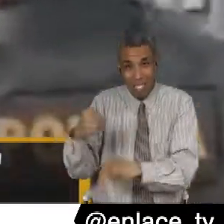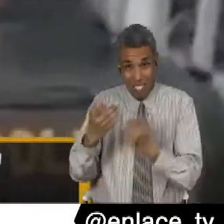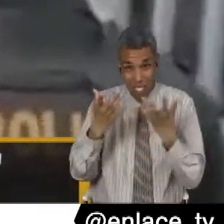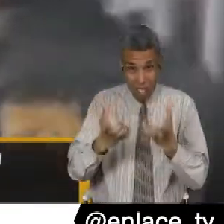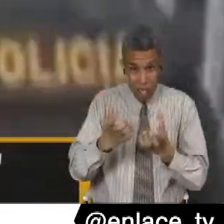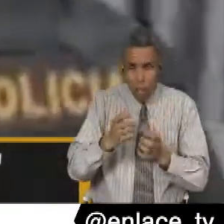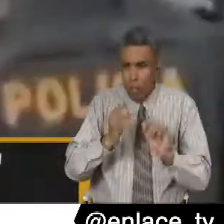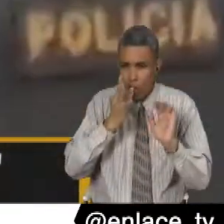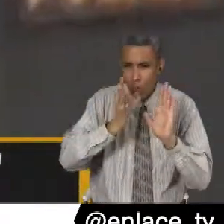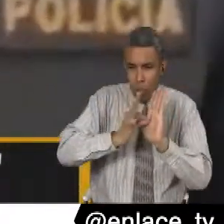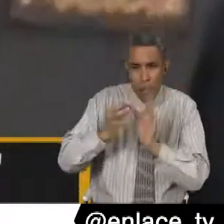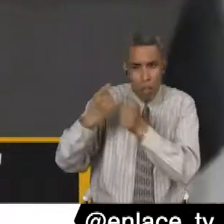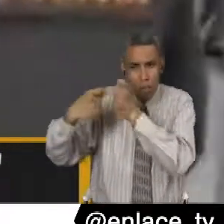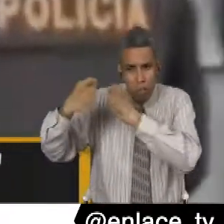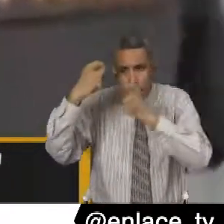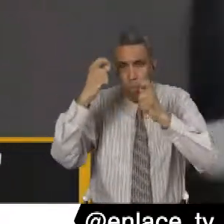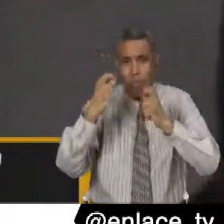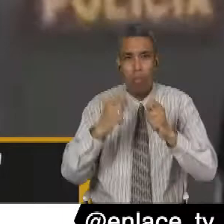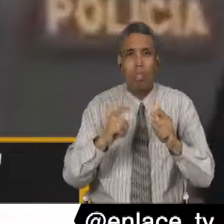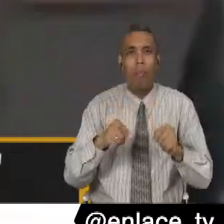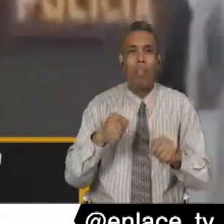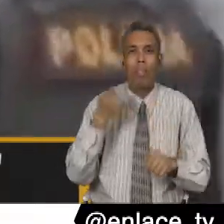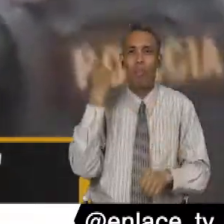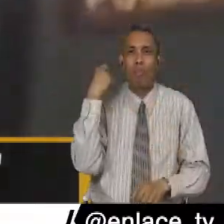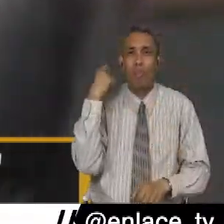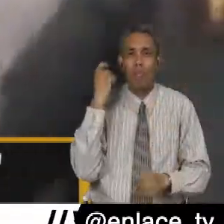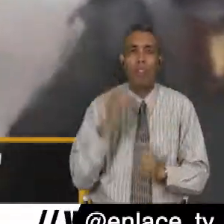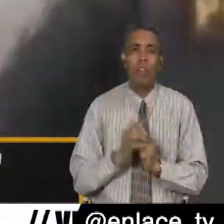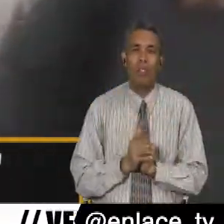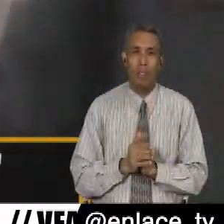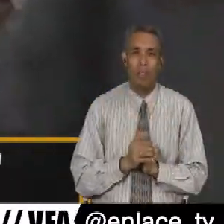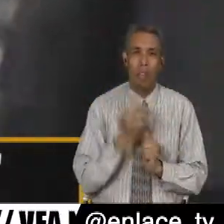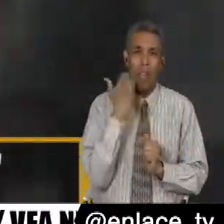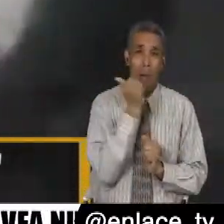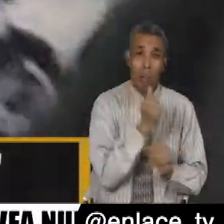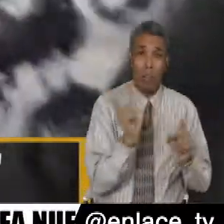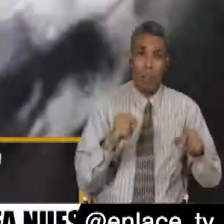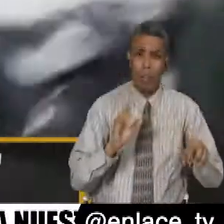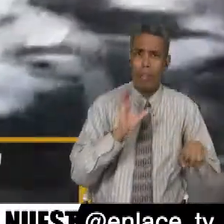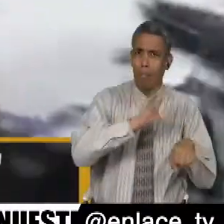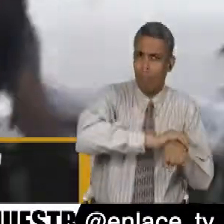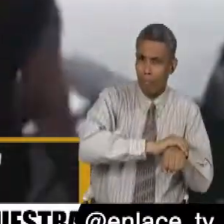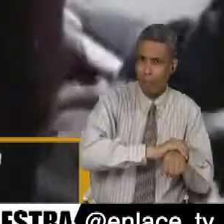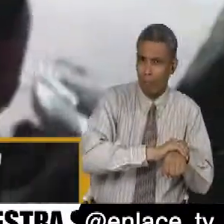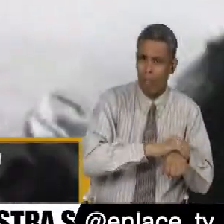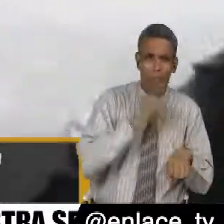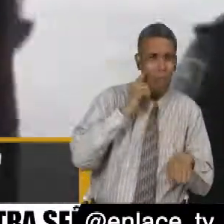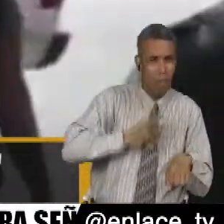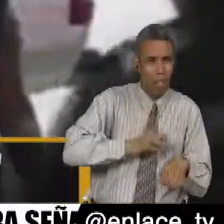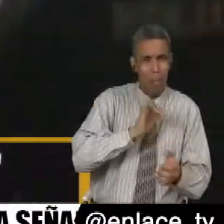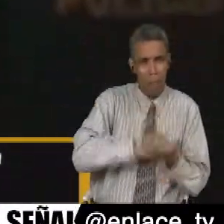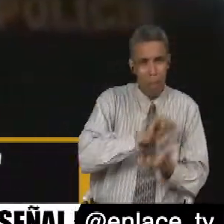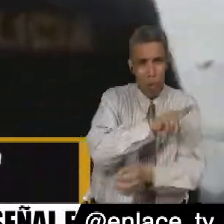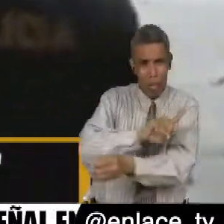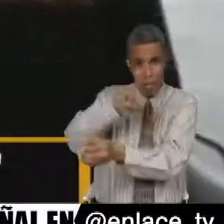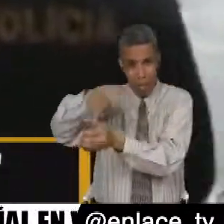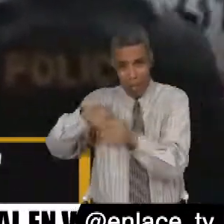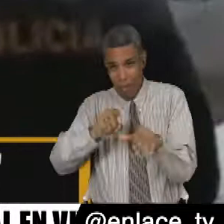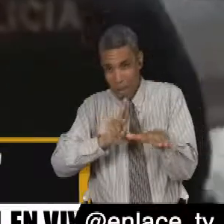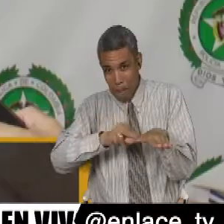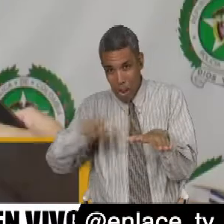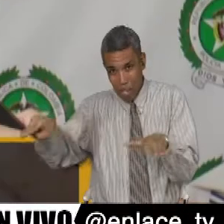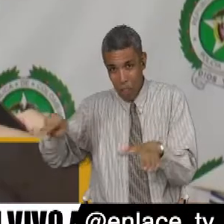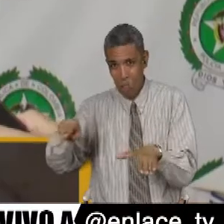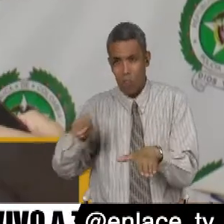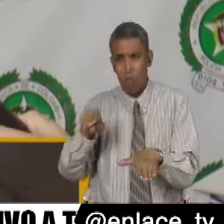últimas se logra la captura de una mujer compañera sentimental de alias orejas quien al parecer también hacía parte de esta banda delincuencial a sí